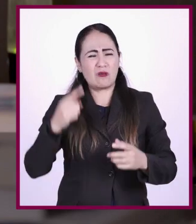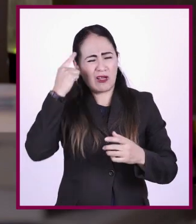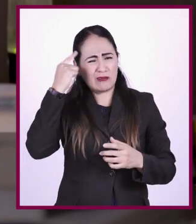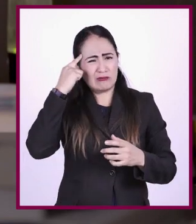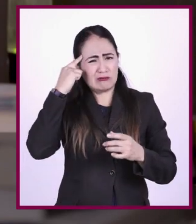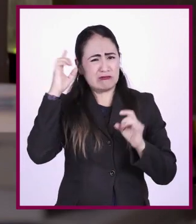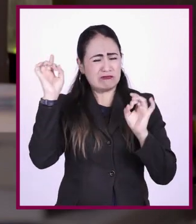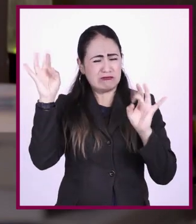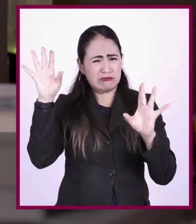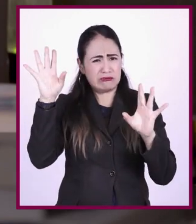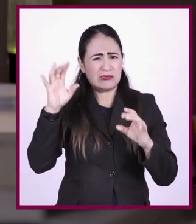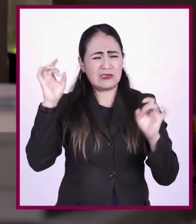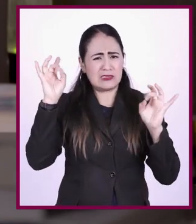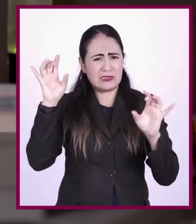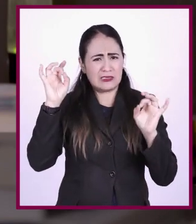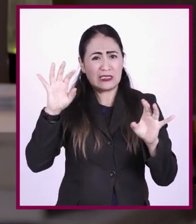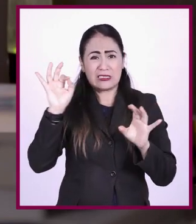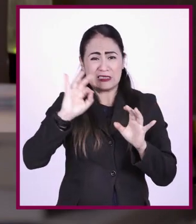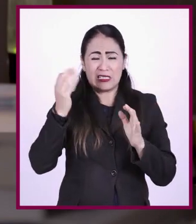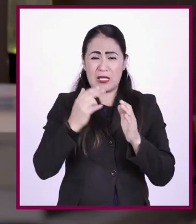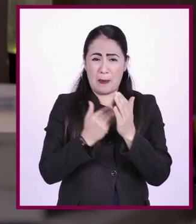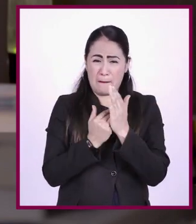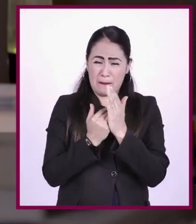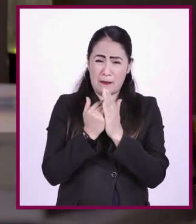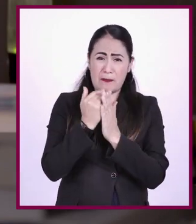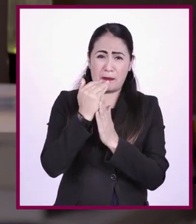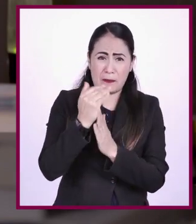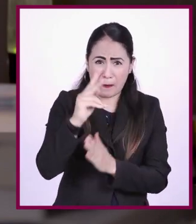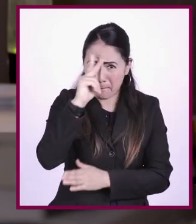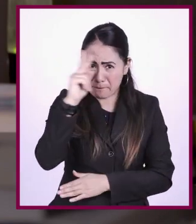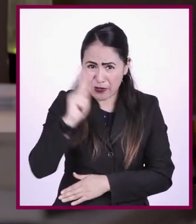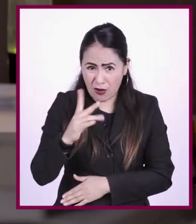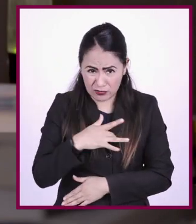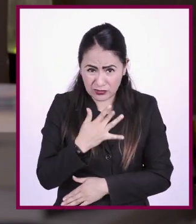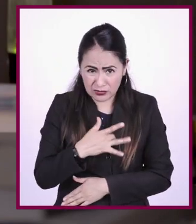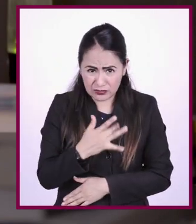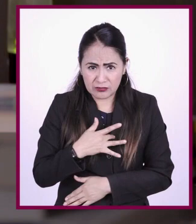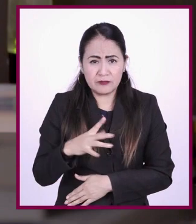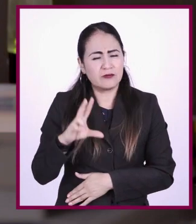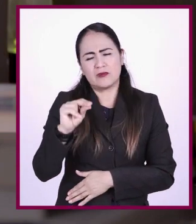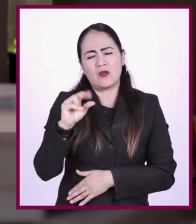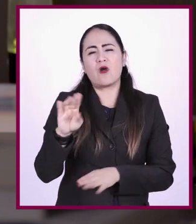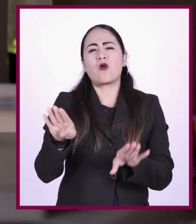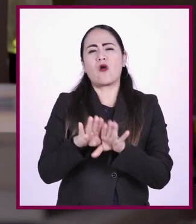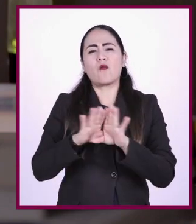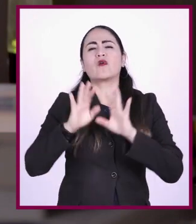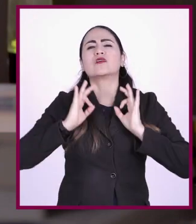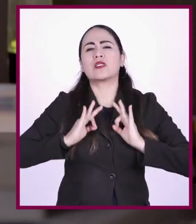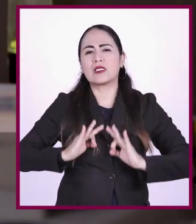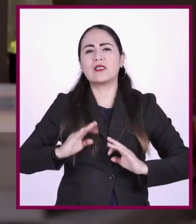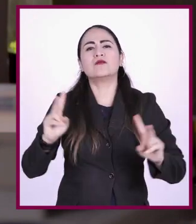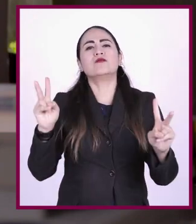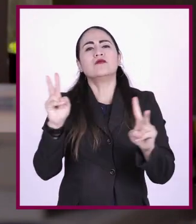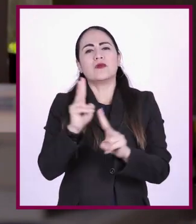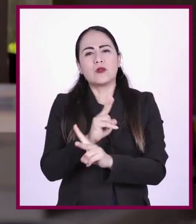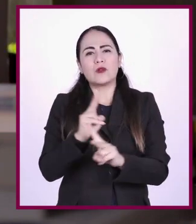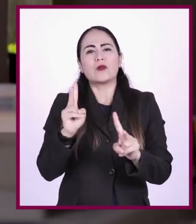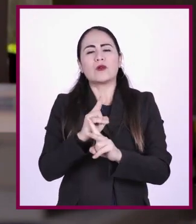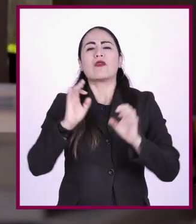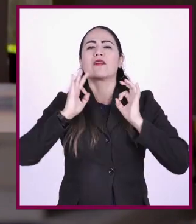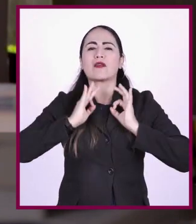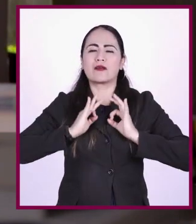saturación en la cabeza. Puedes evitar que escalen y te sientas peor a través de la respiración profunda y